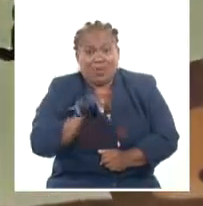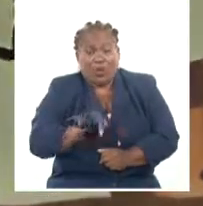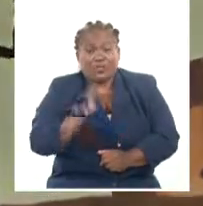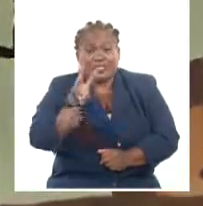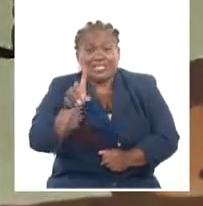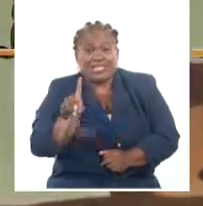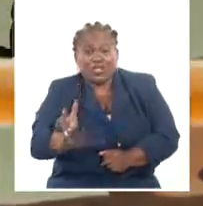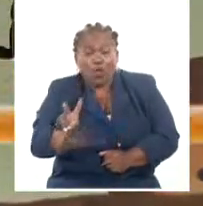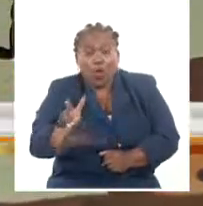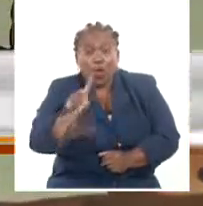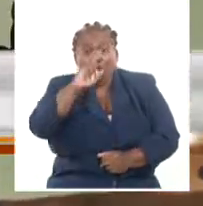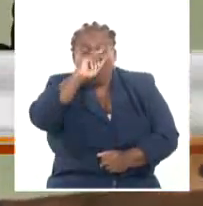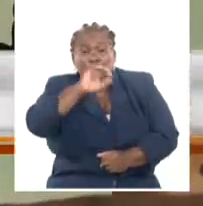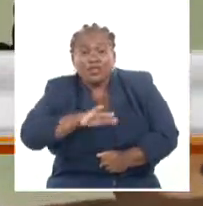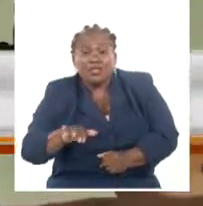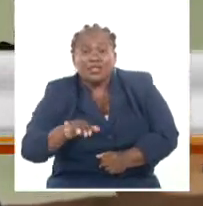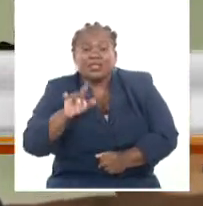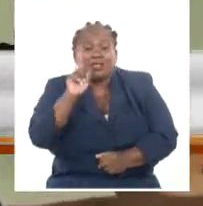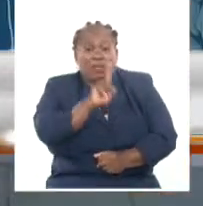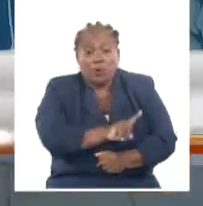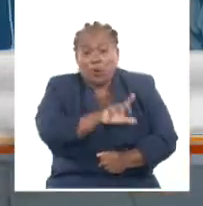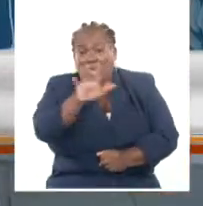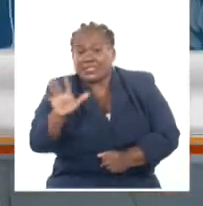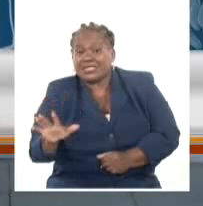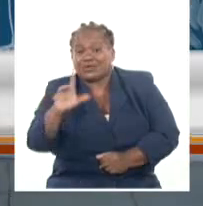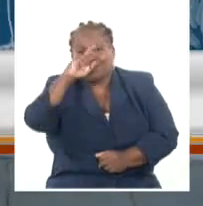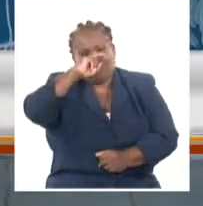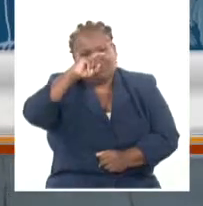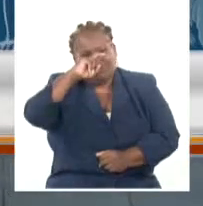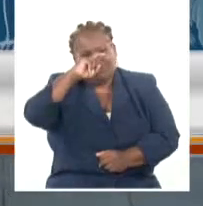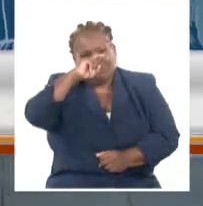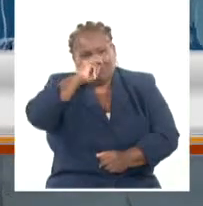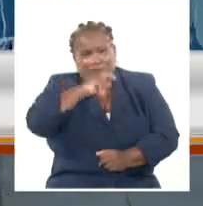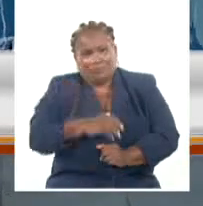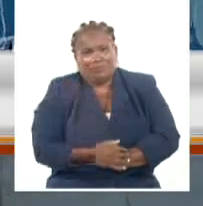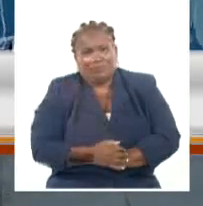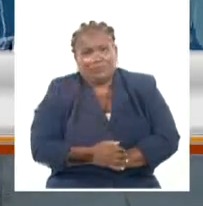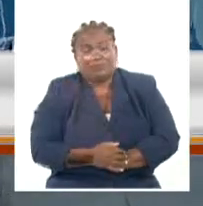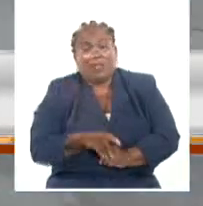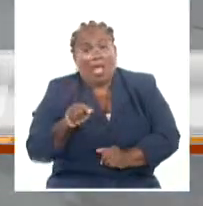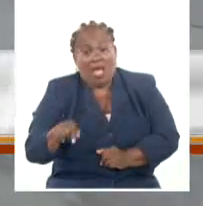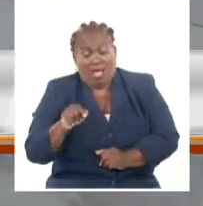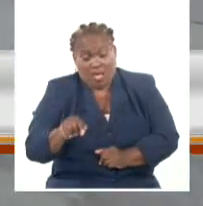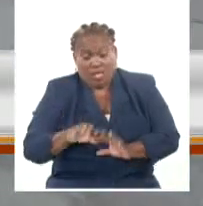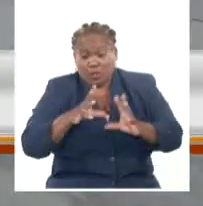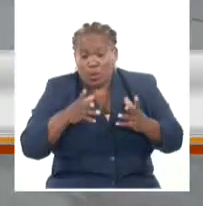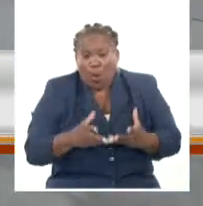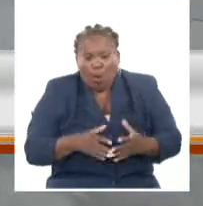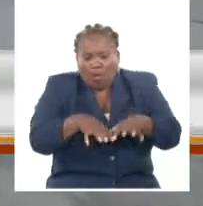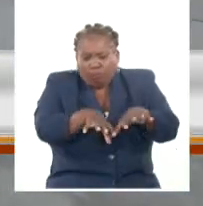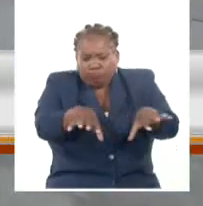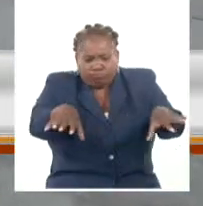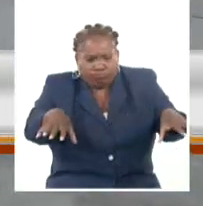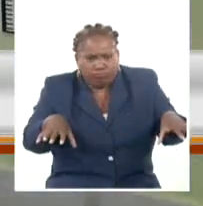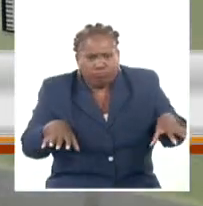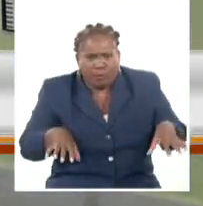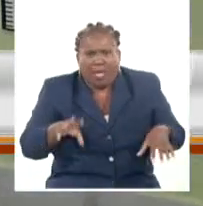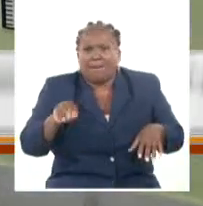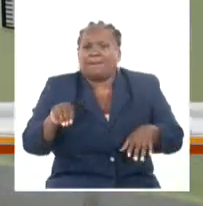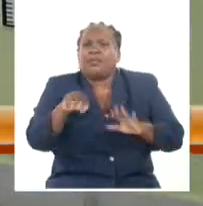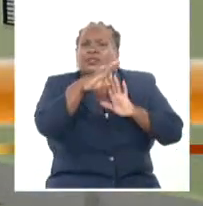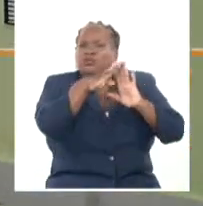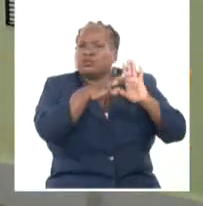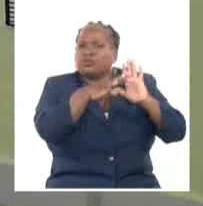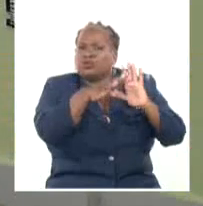niñas de 1 a 5 años de edad. Y por supuesto que se han asegurado todas las cuestiones